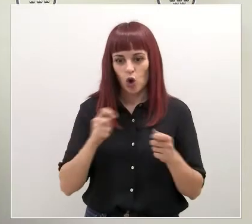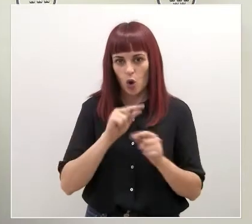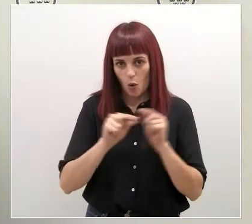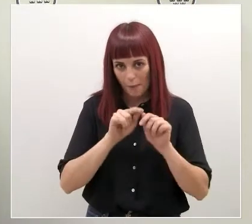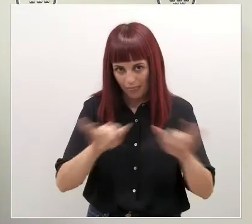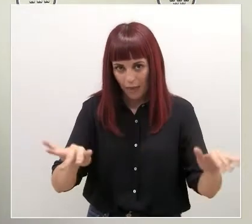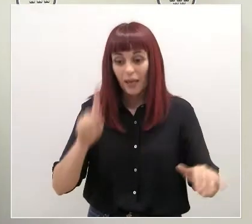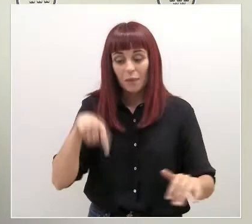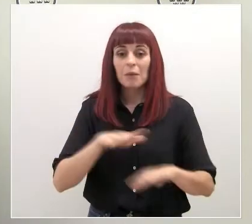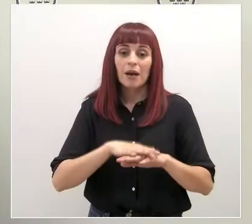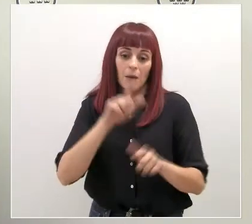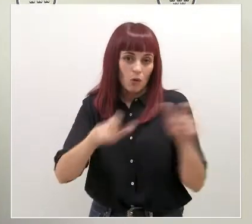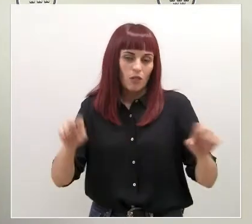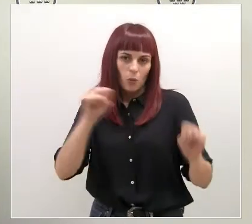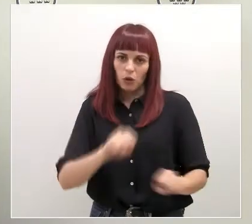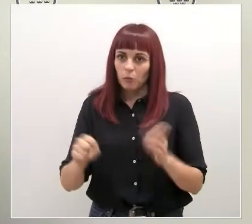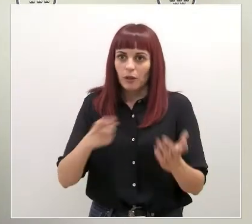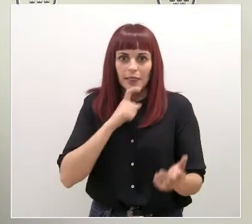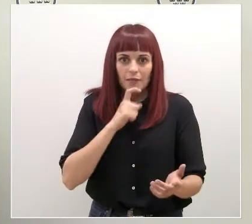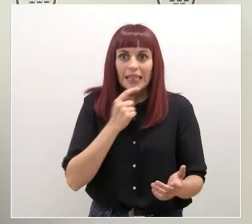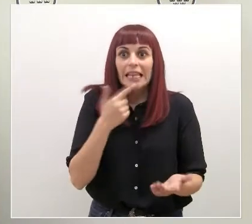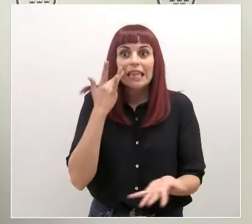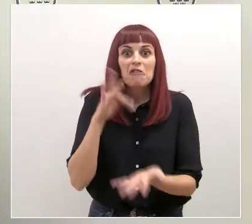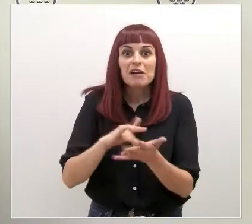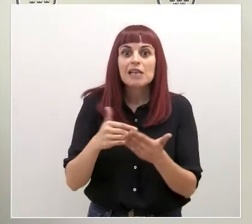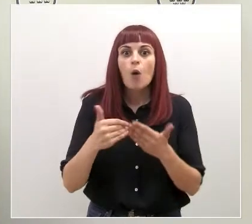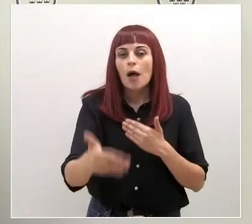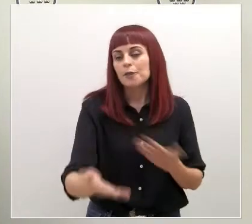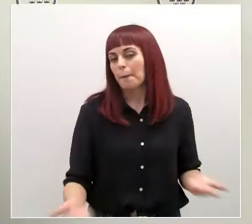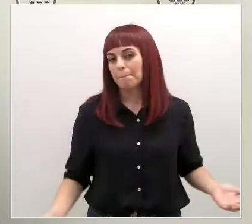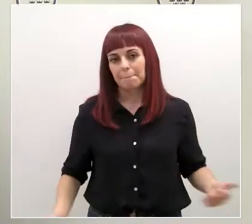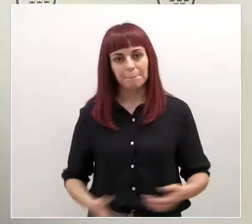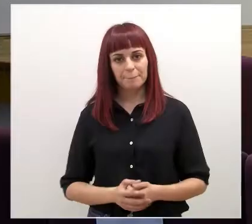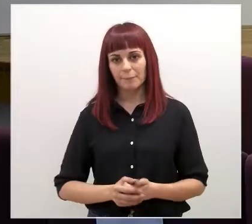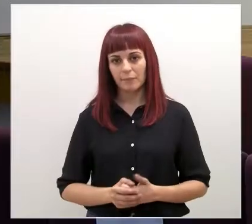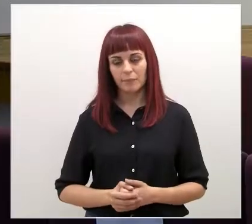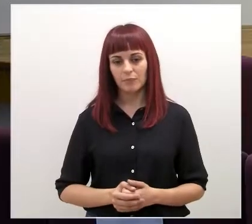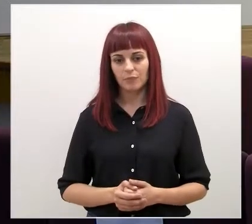pandemia, sobre la protección de la población. Pero es muy difícil predecirle en qué fecha exactamente.